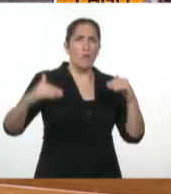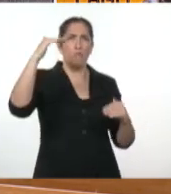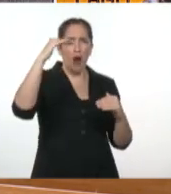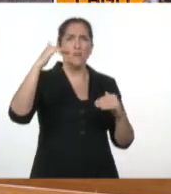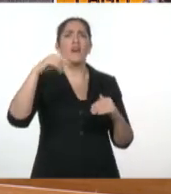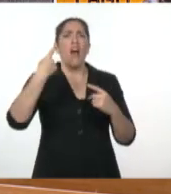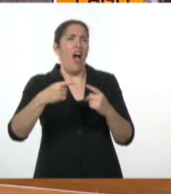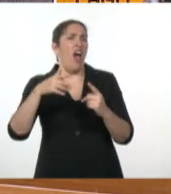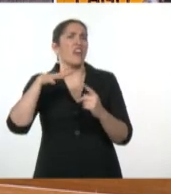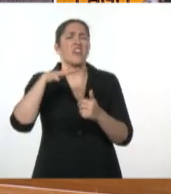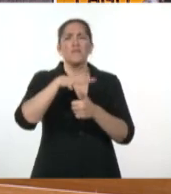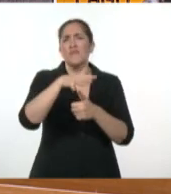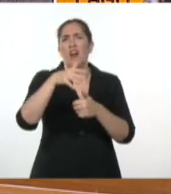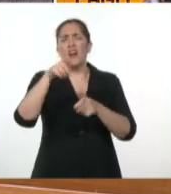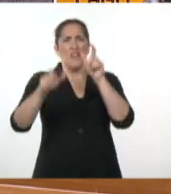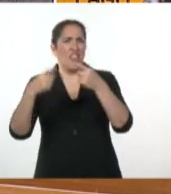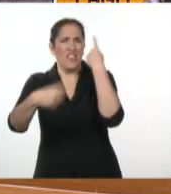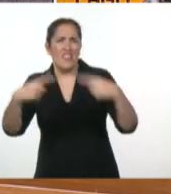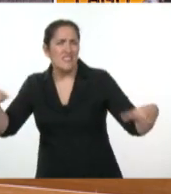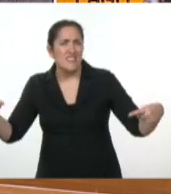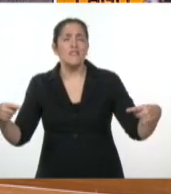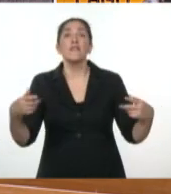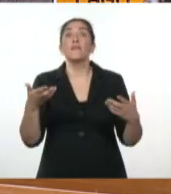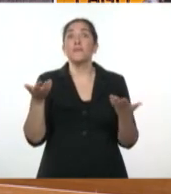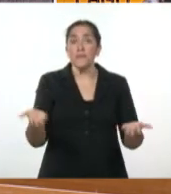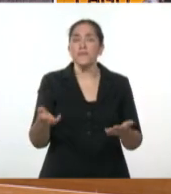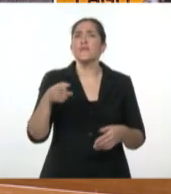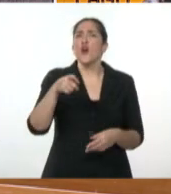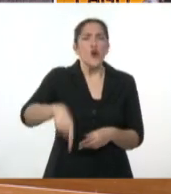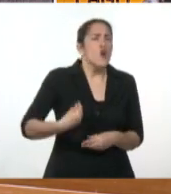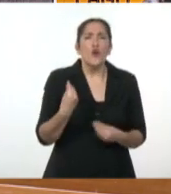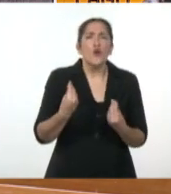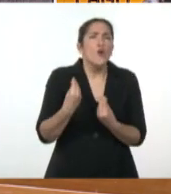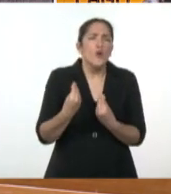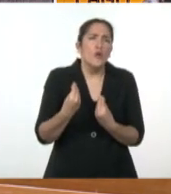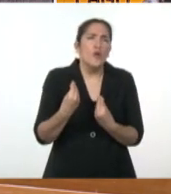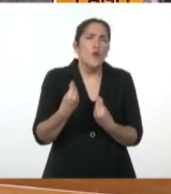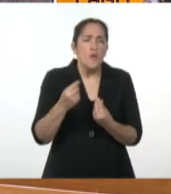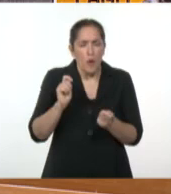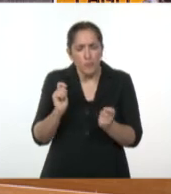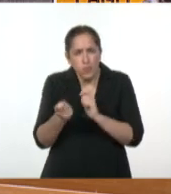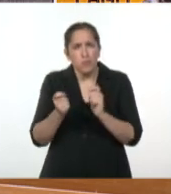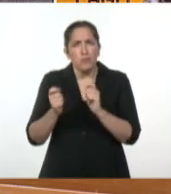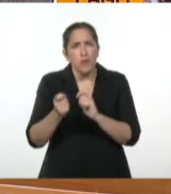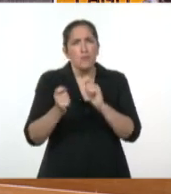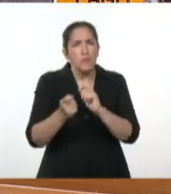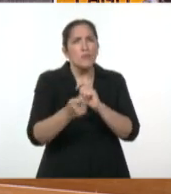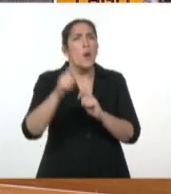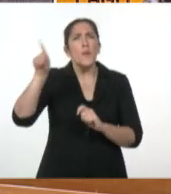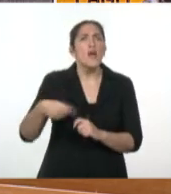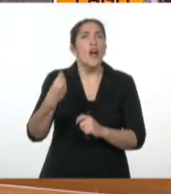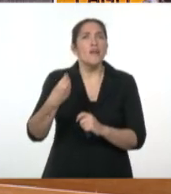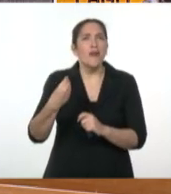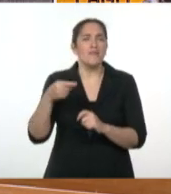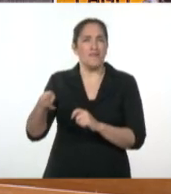también. Hicimos un recorrido sobre cómo se fue gestando, cómo se fue modificando a través de la lucha de